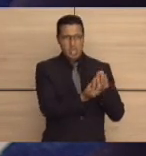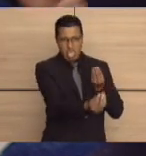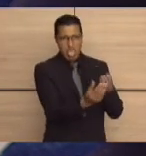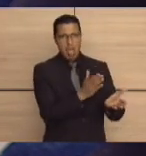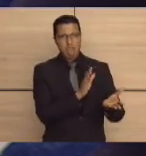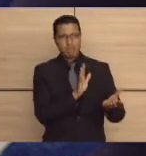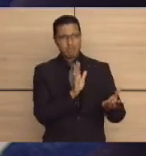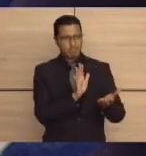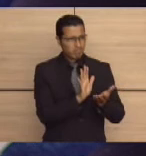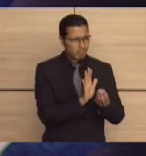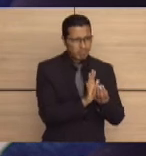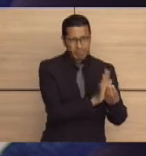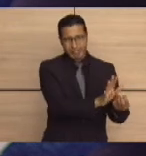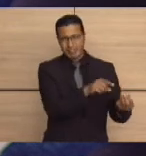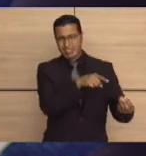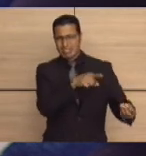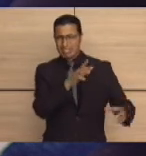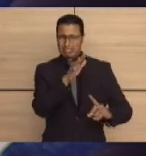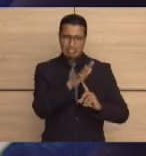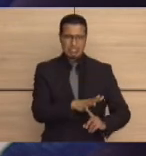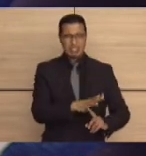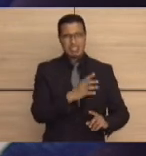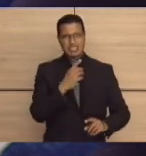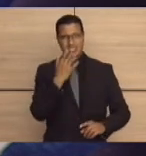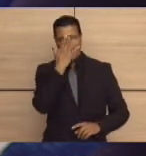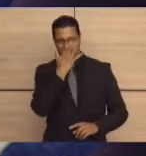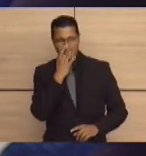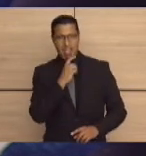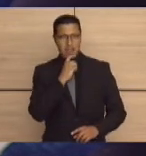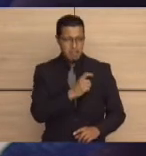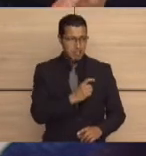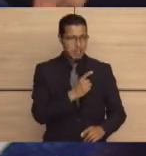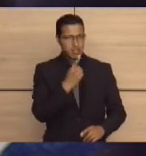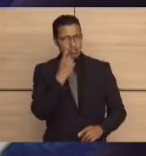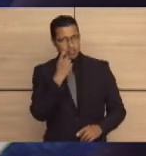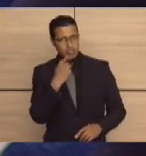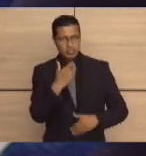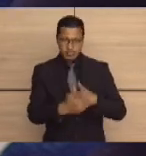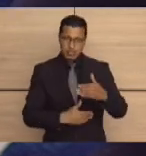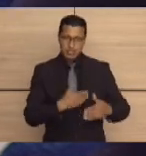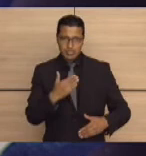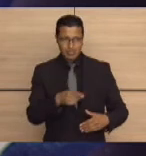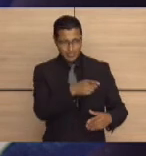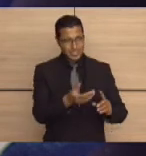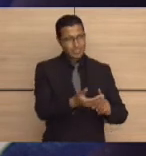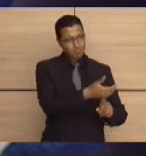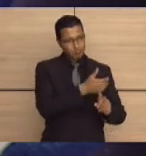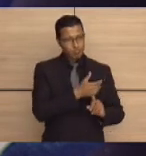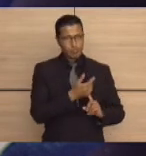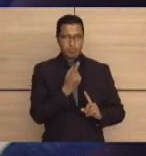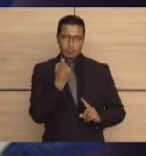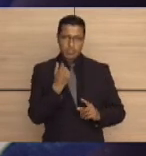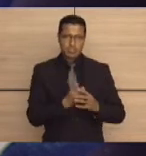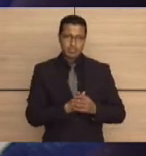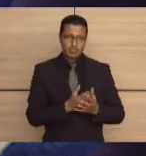que persistieron durante muchísimo tiempo y a los que ni siquiera la educación y la pedagogía logró verdaderamente corregir. De manera que las